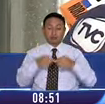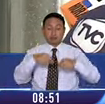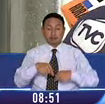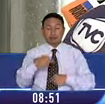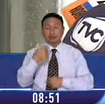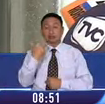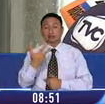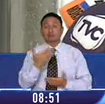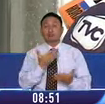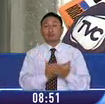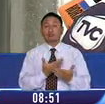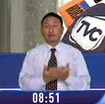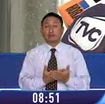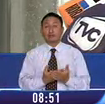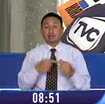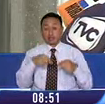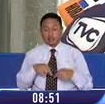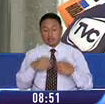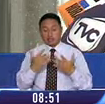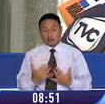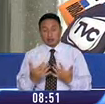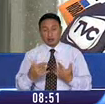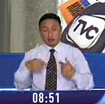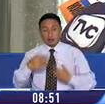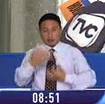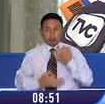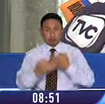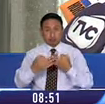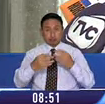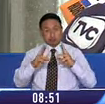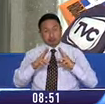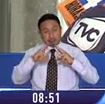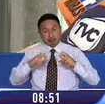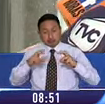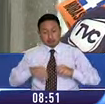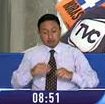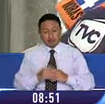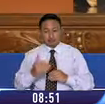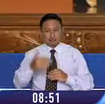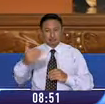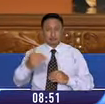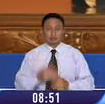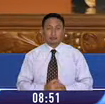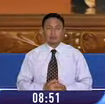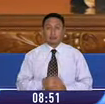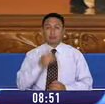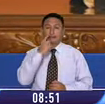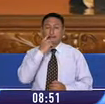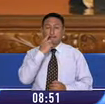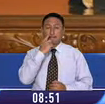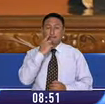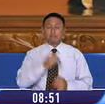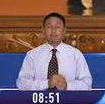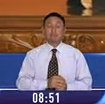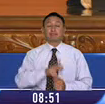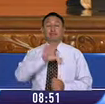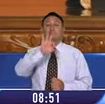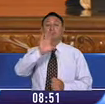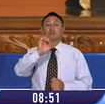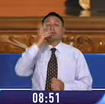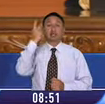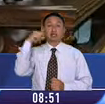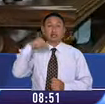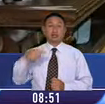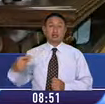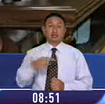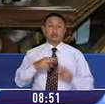dimensión probatoria y eso vamos a tener que agotar en el escrutinio científico que se viene por delante. Son 90 días de la instrucción fiscal que